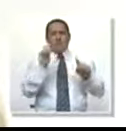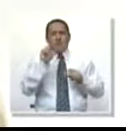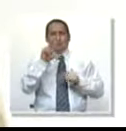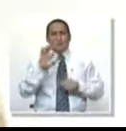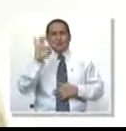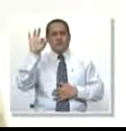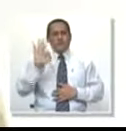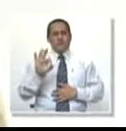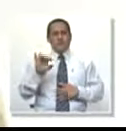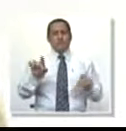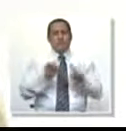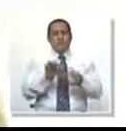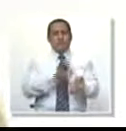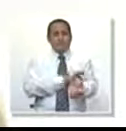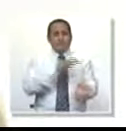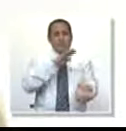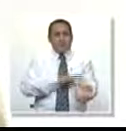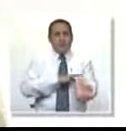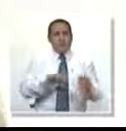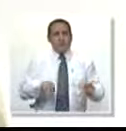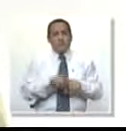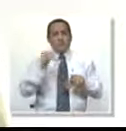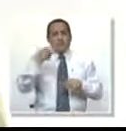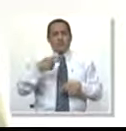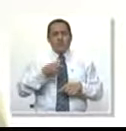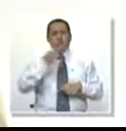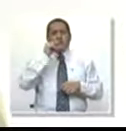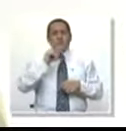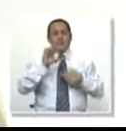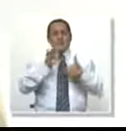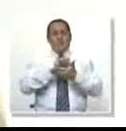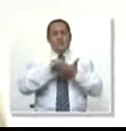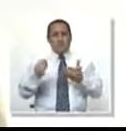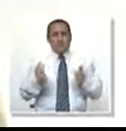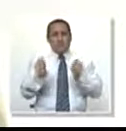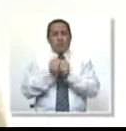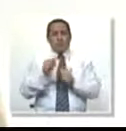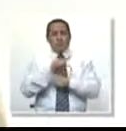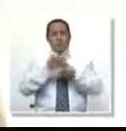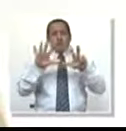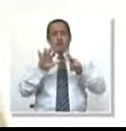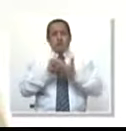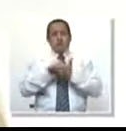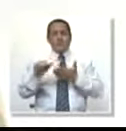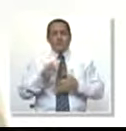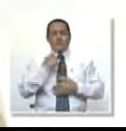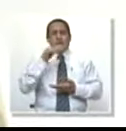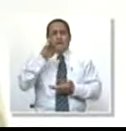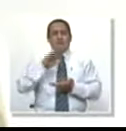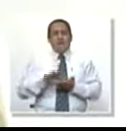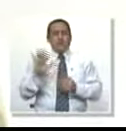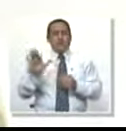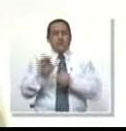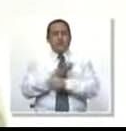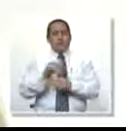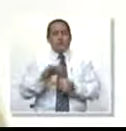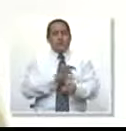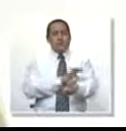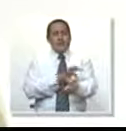30% la anemia y en la segunda toma de 6 meses que se completan los 18 meses se reduce totalmente